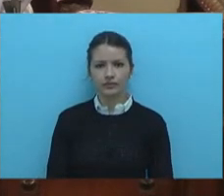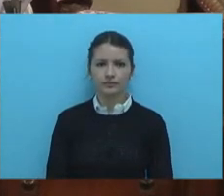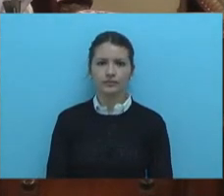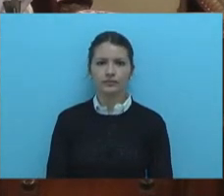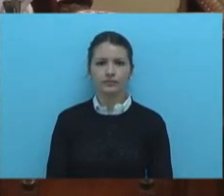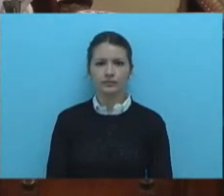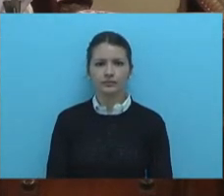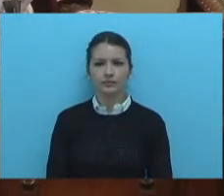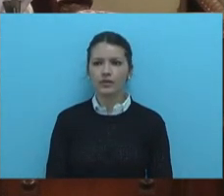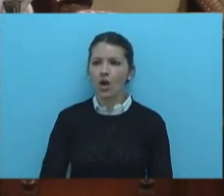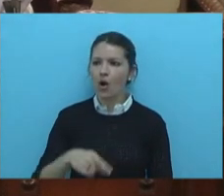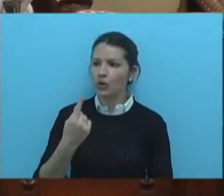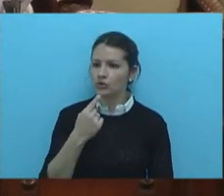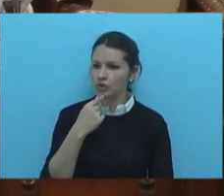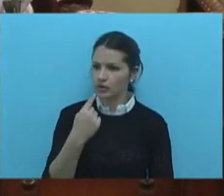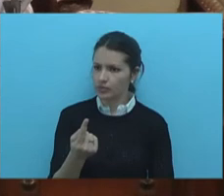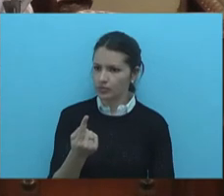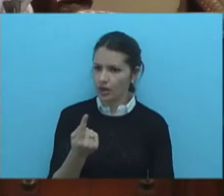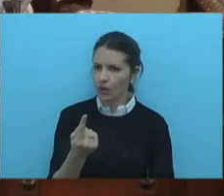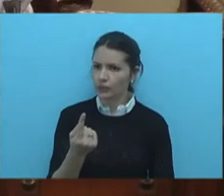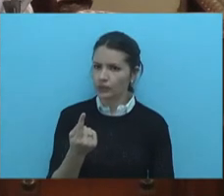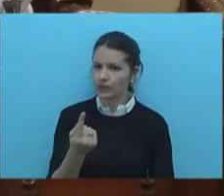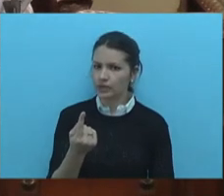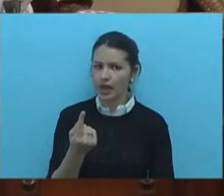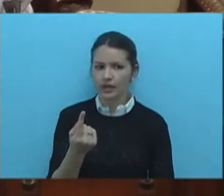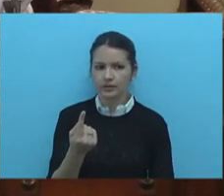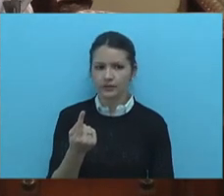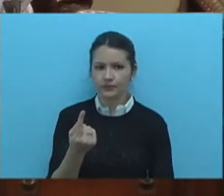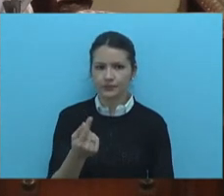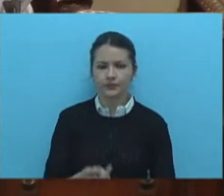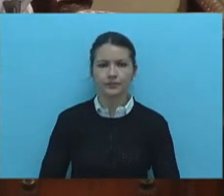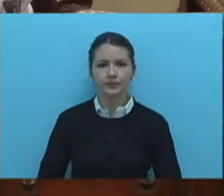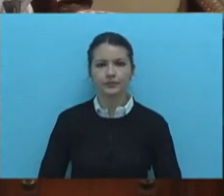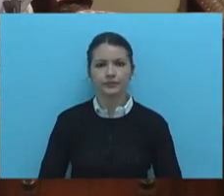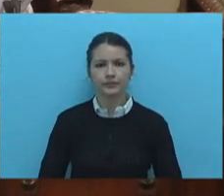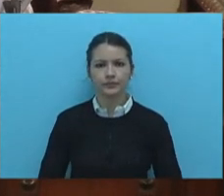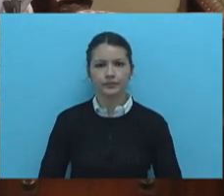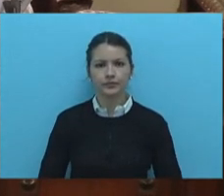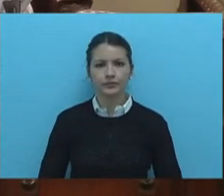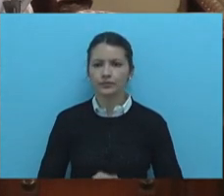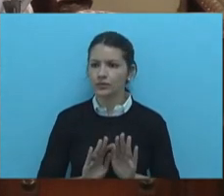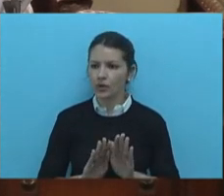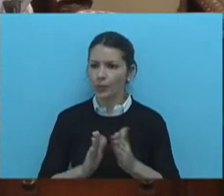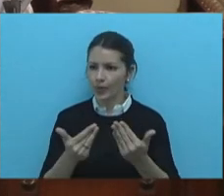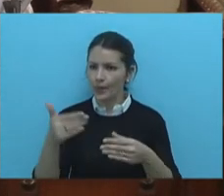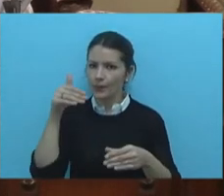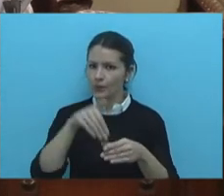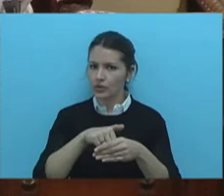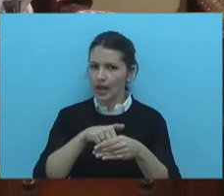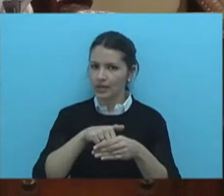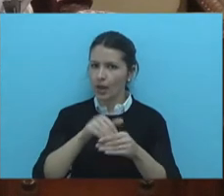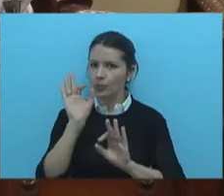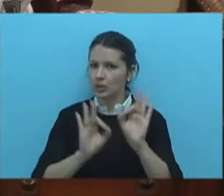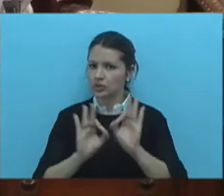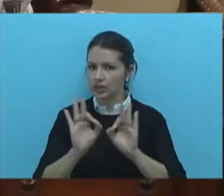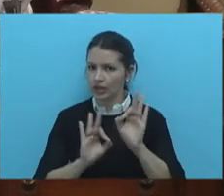Bueno, si ningún otro diputado va a hacer uso de la palabra, vamos a poner en consideración del cuerpo a votación